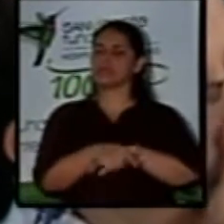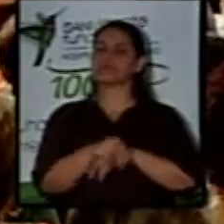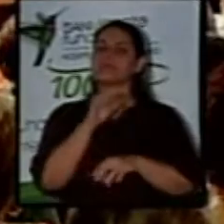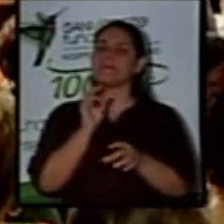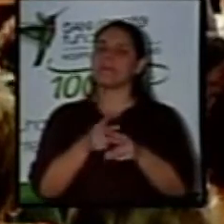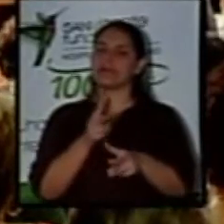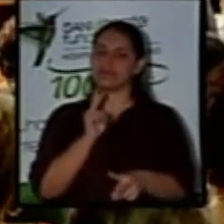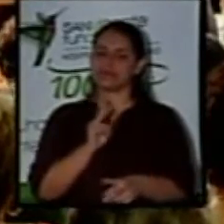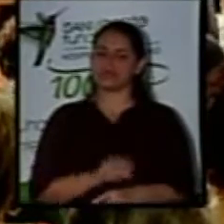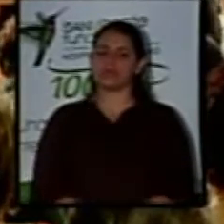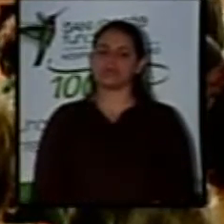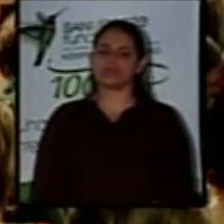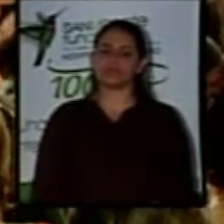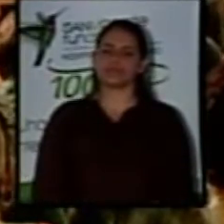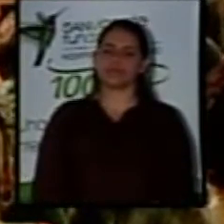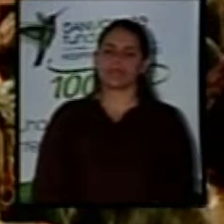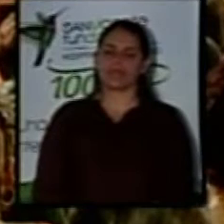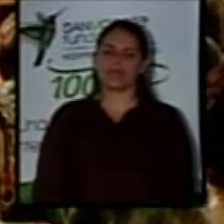tener consecuencias.